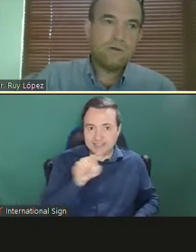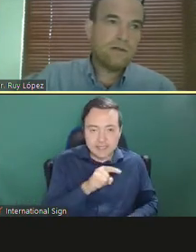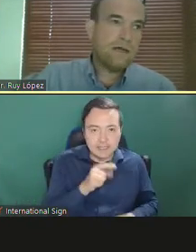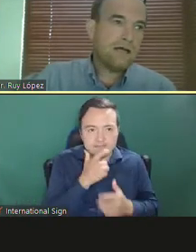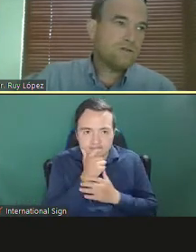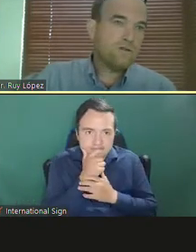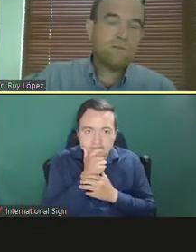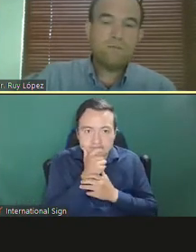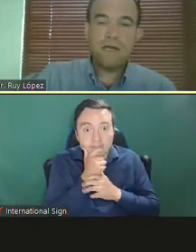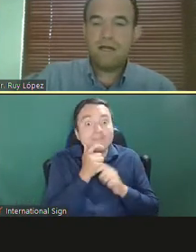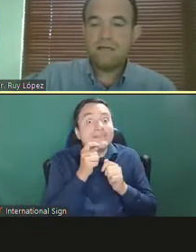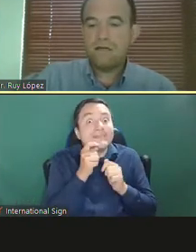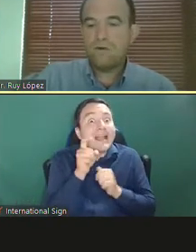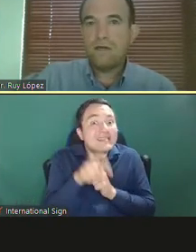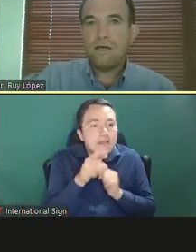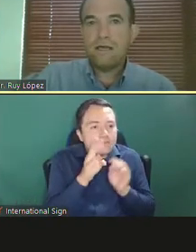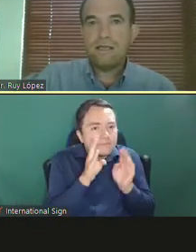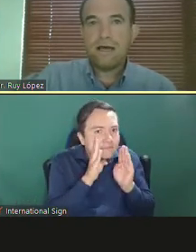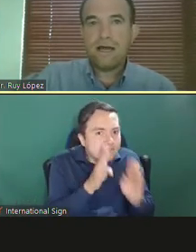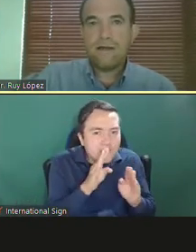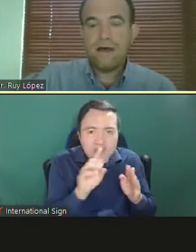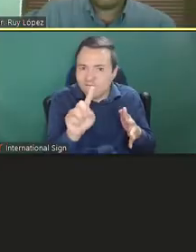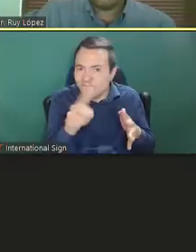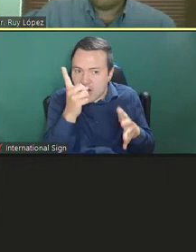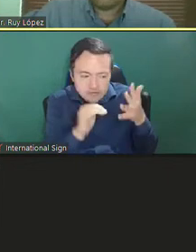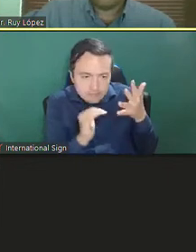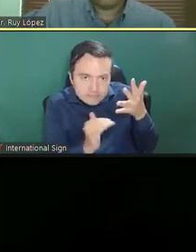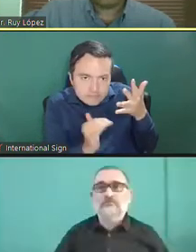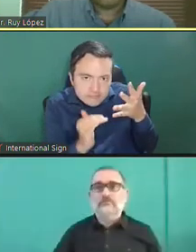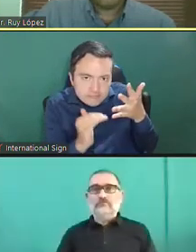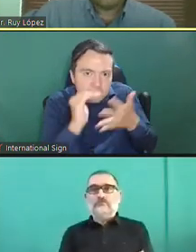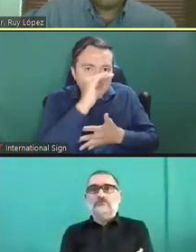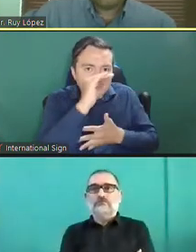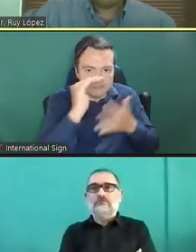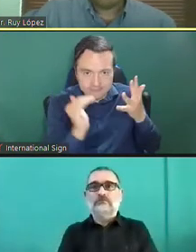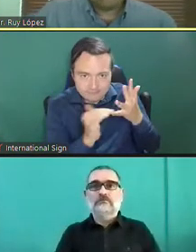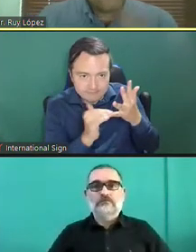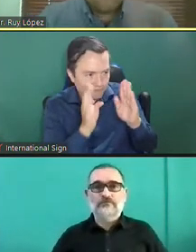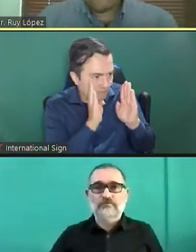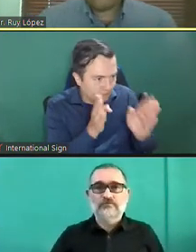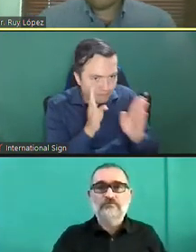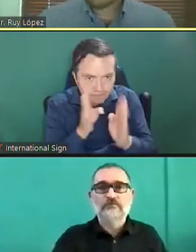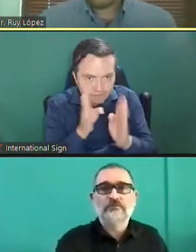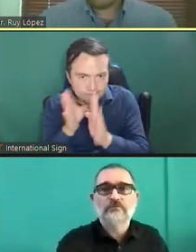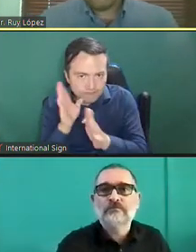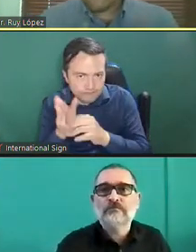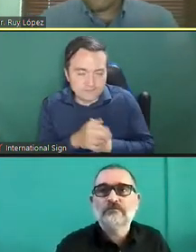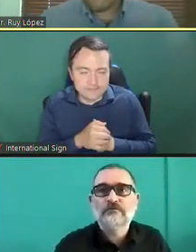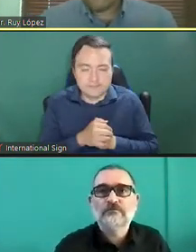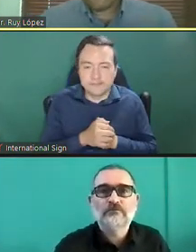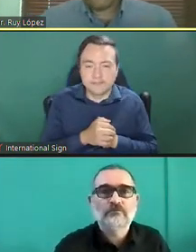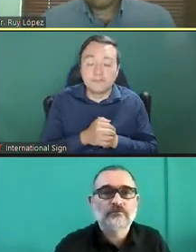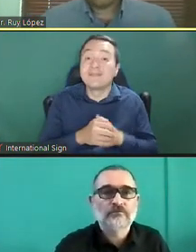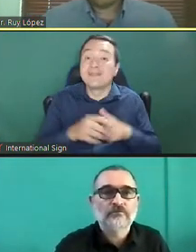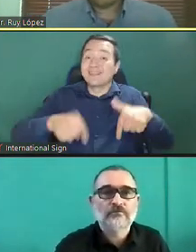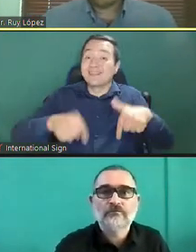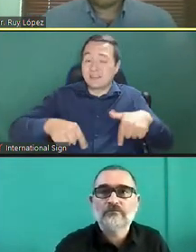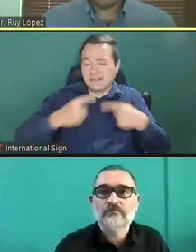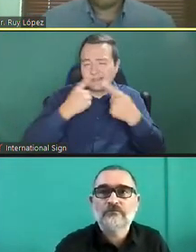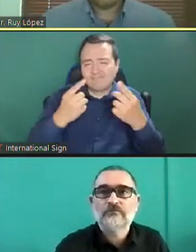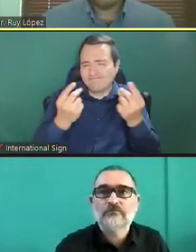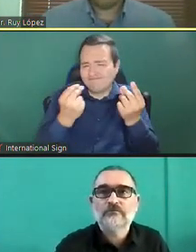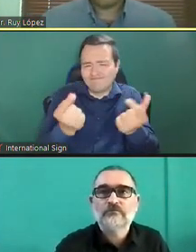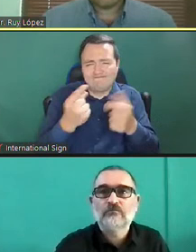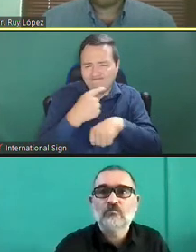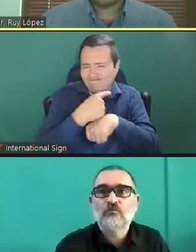atención de atención primaria de la salud integrada e integral primero voy a hablar rápidamente lo que de lo